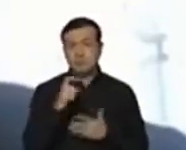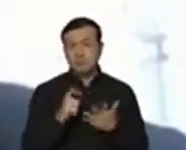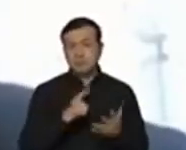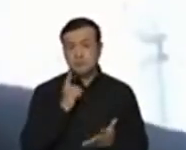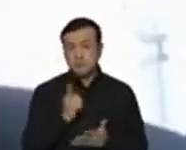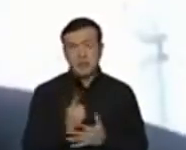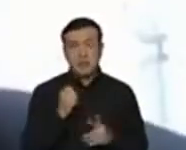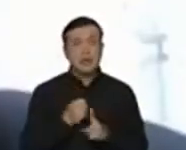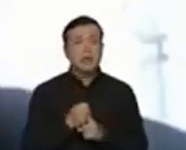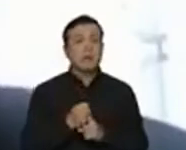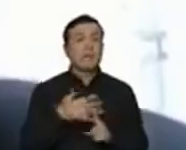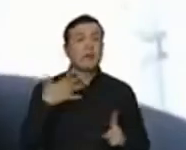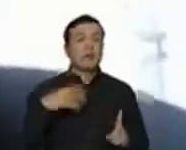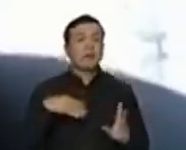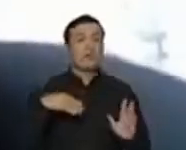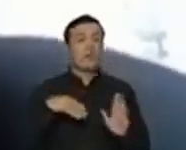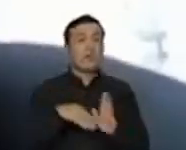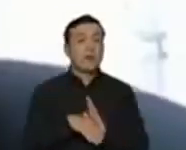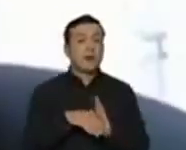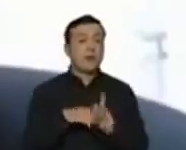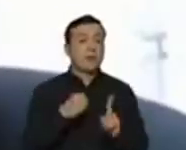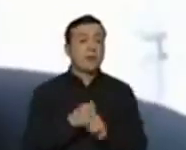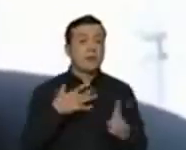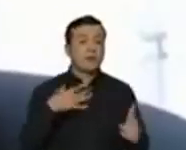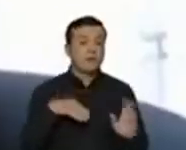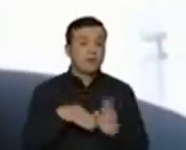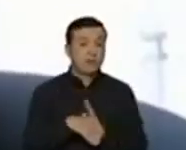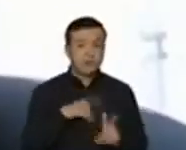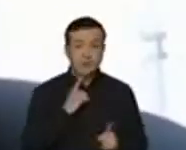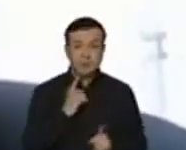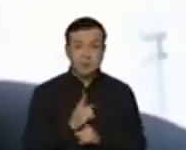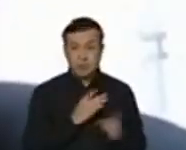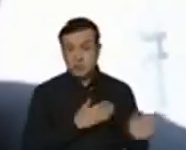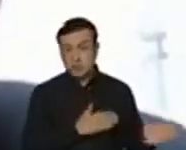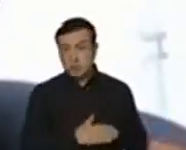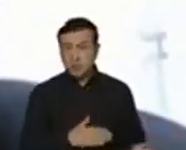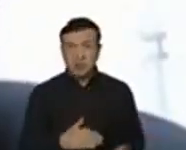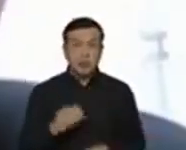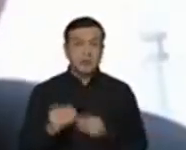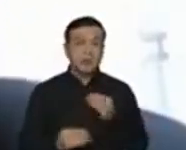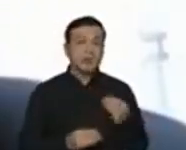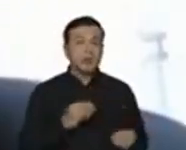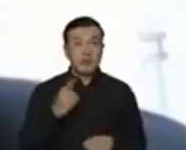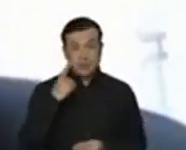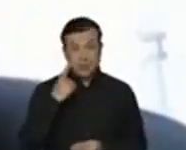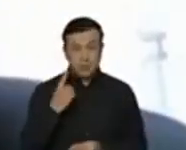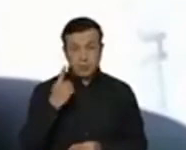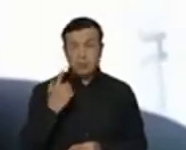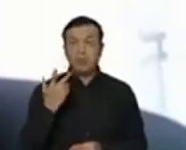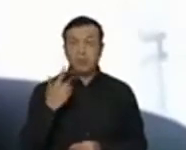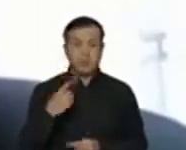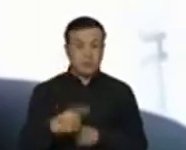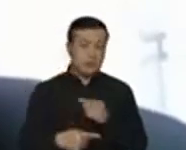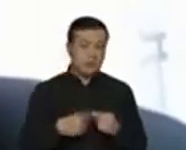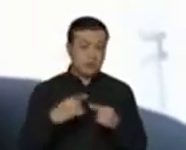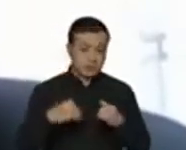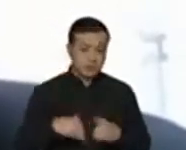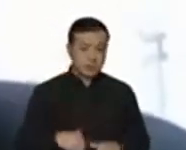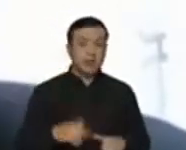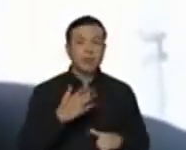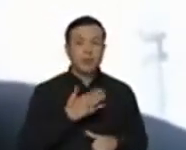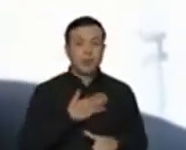un impacto para el banco, para todo el sistema financiero, es un impacto porque vamos a dejar de percibir los ingresos normales productos del giro de